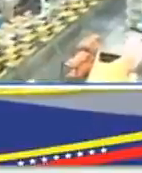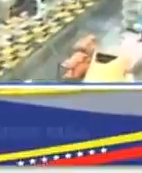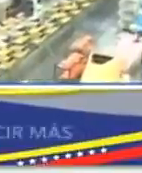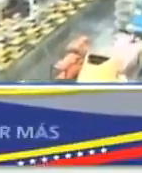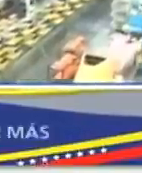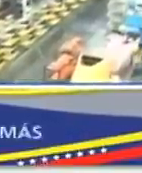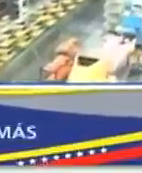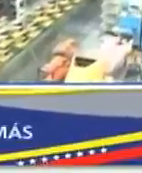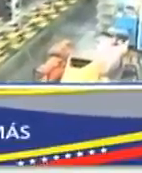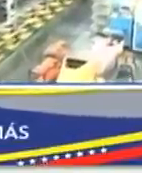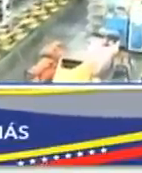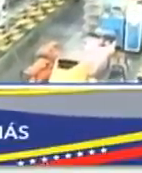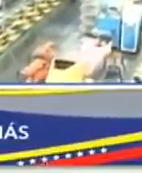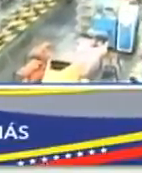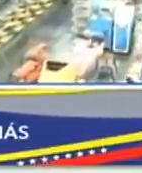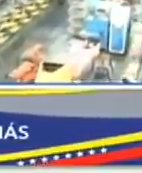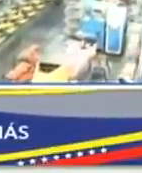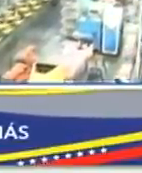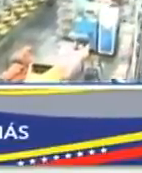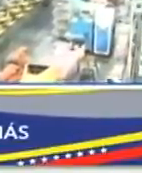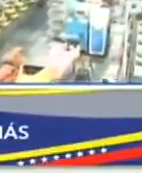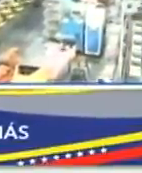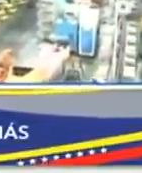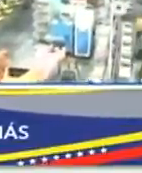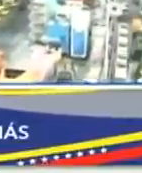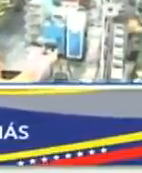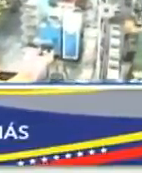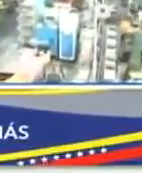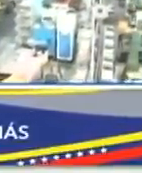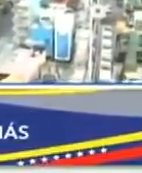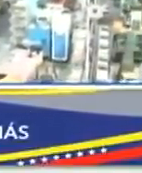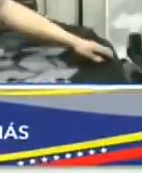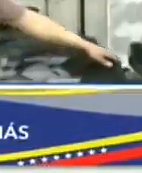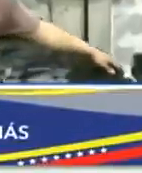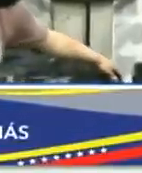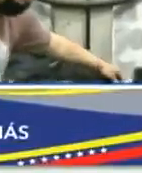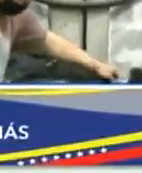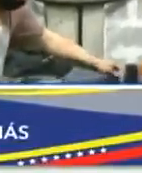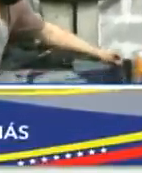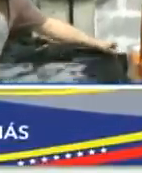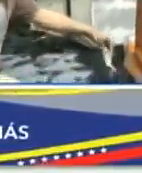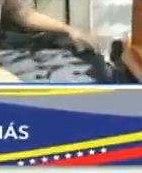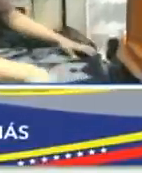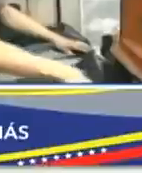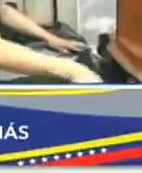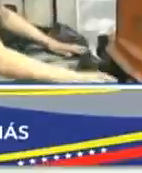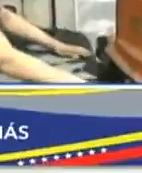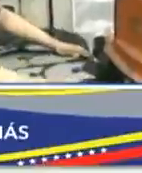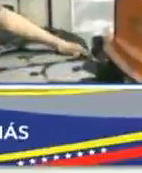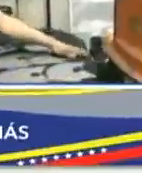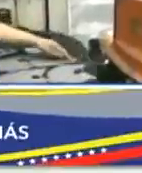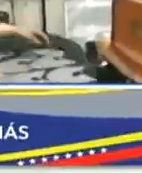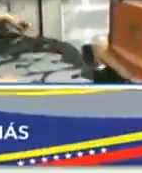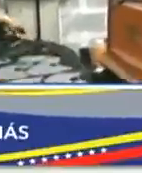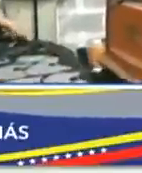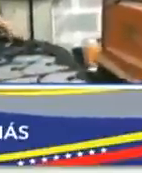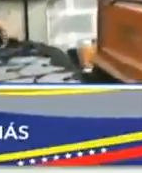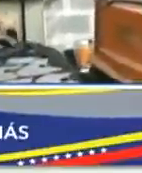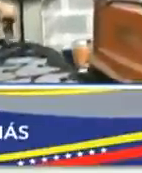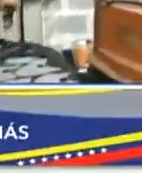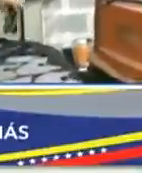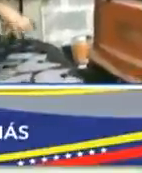exportar, lo primero que tiene que revisar es sus numeritos, el abastecimiento interno y el precio estable y bueno de su